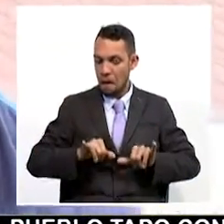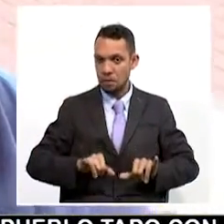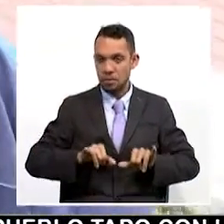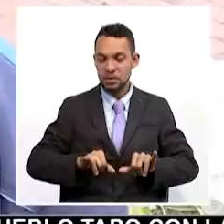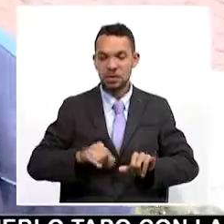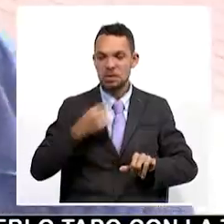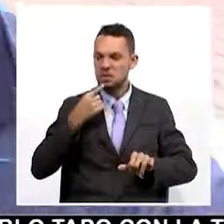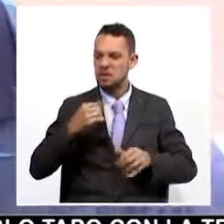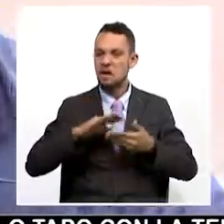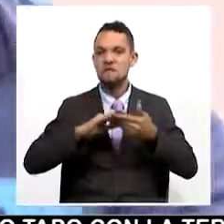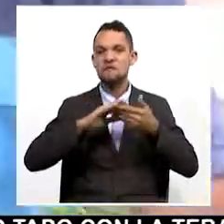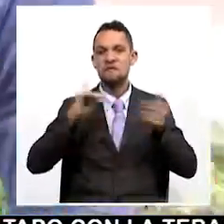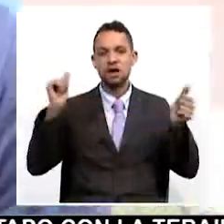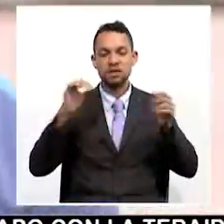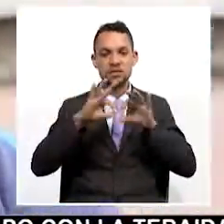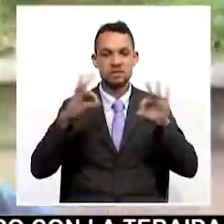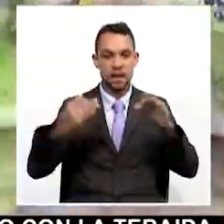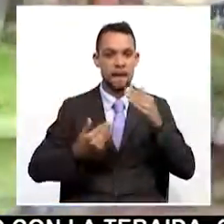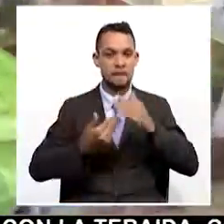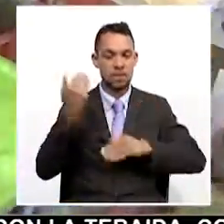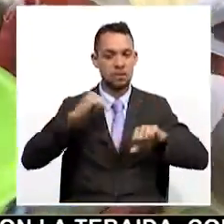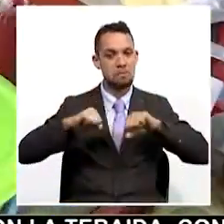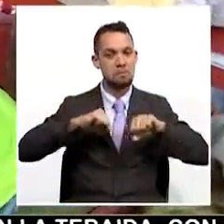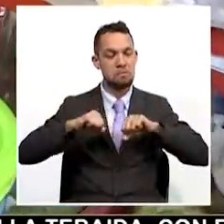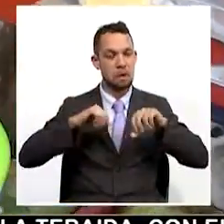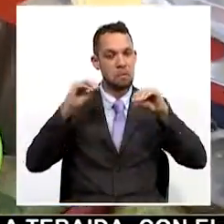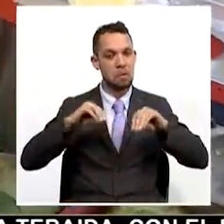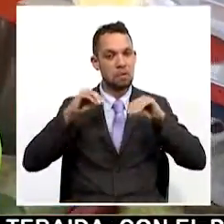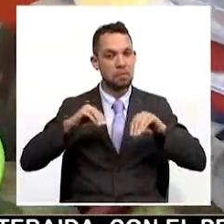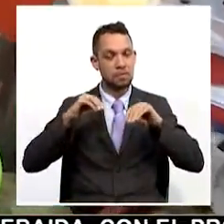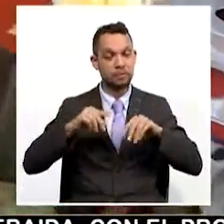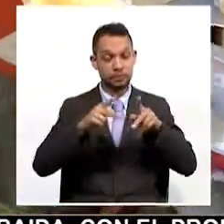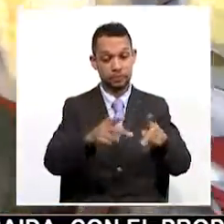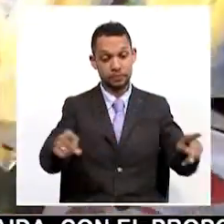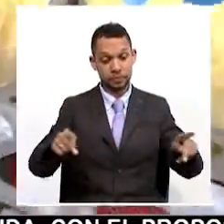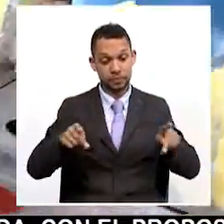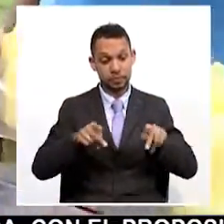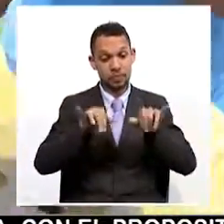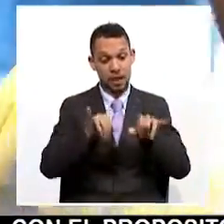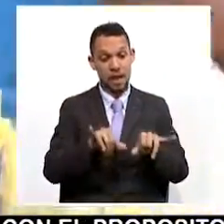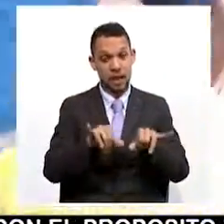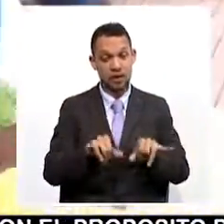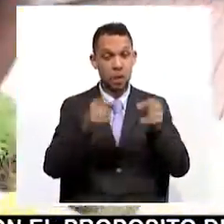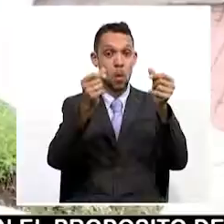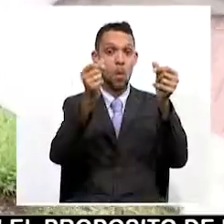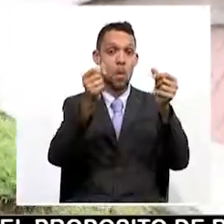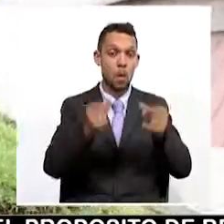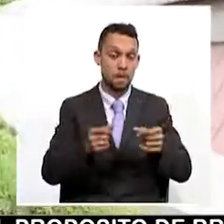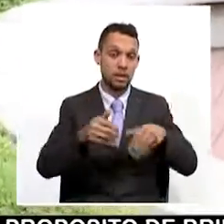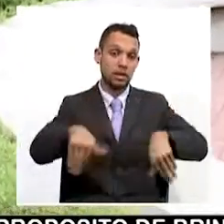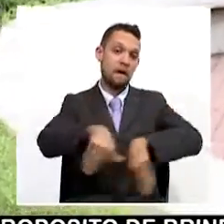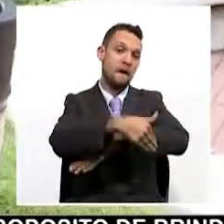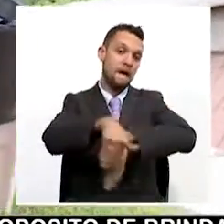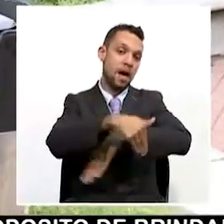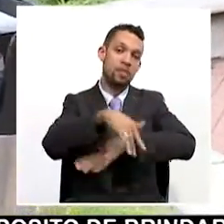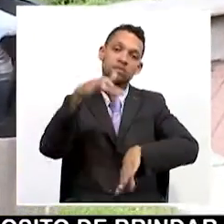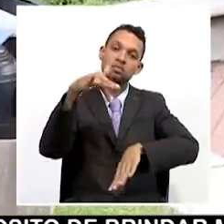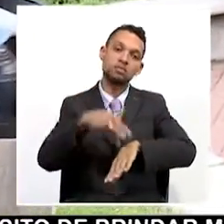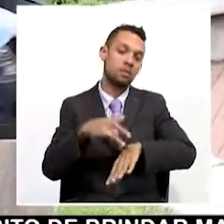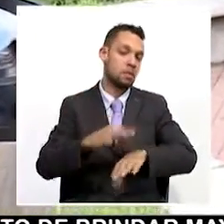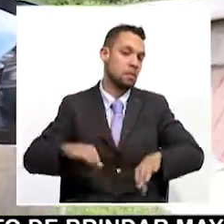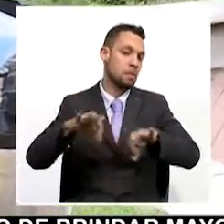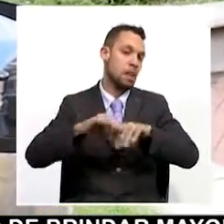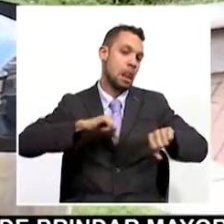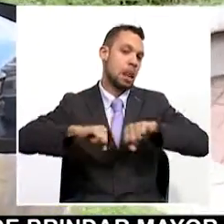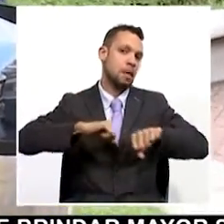decirle cómo empieza y cómo termina. Siendo el segmento más visible de la economía informal urbana, es indiscutible que